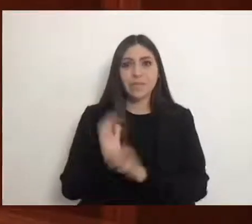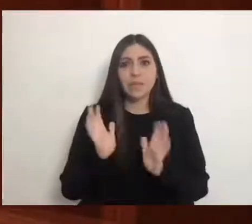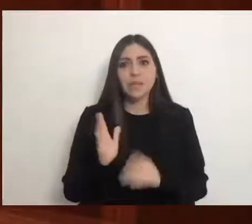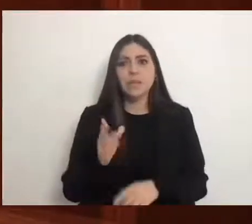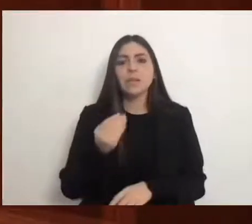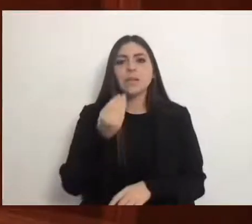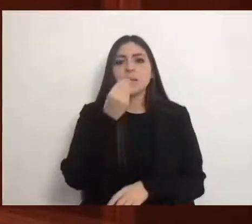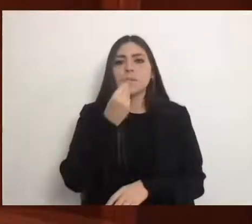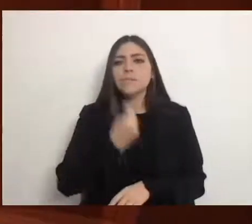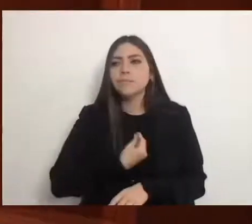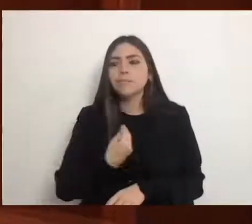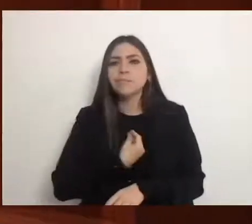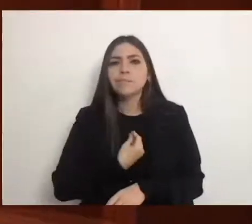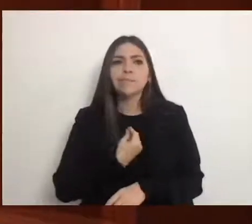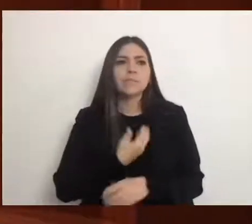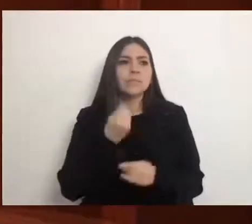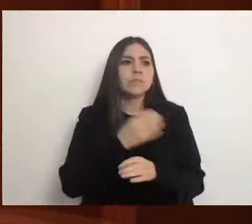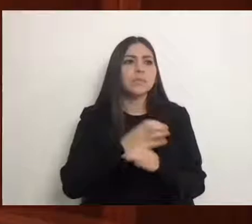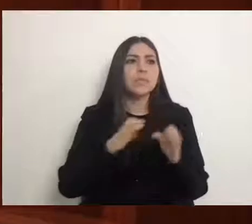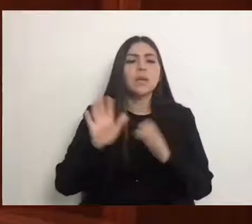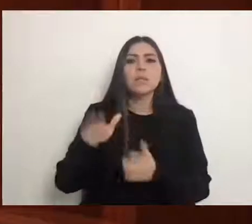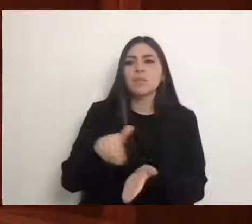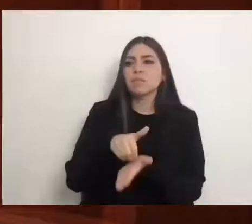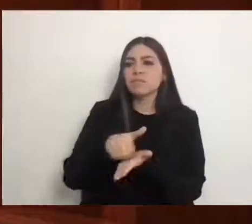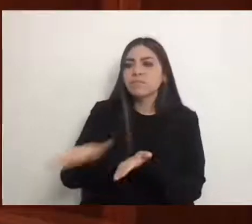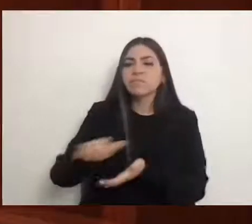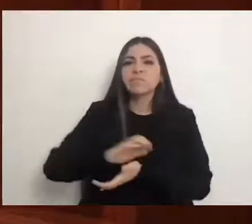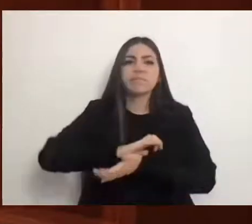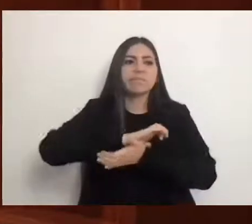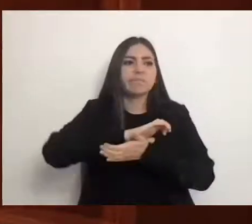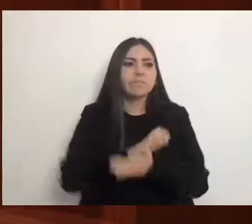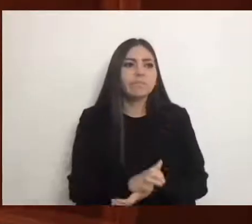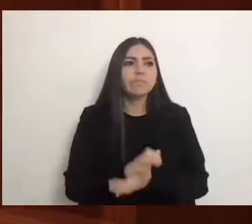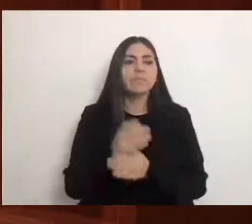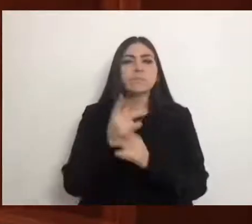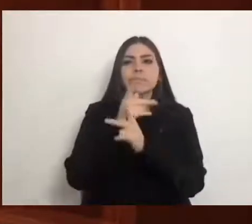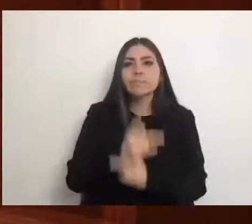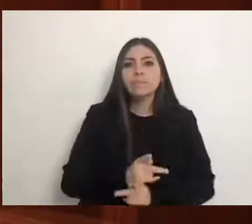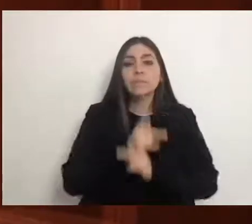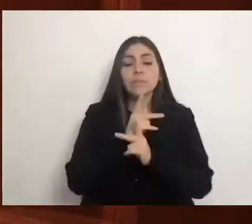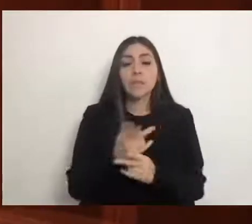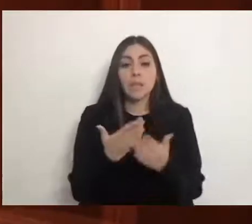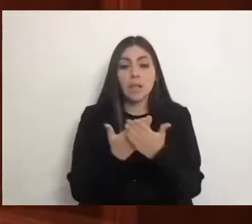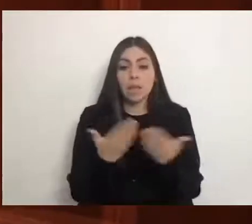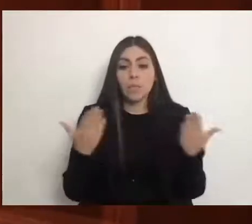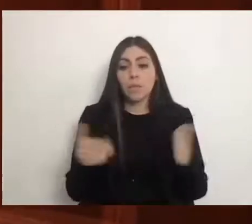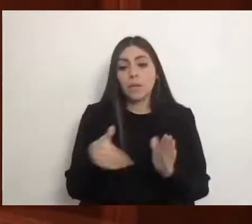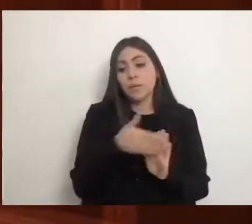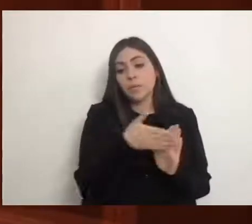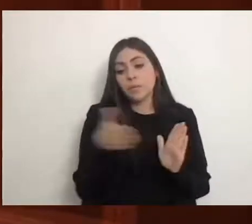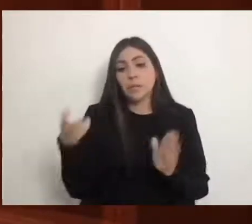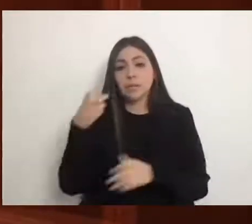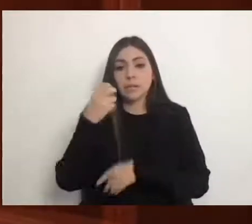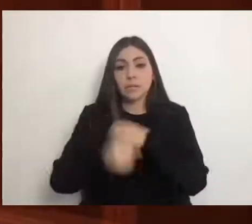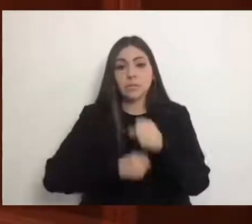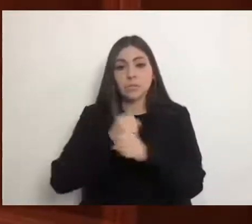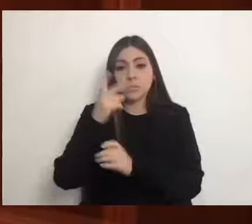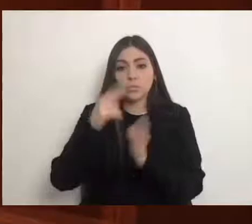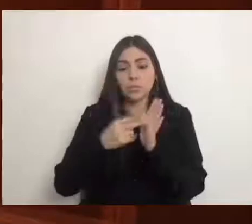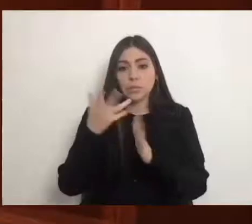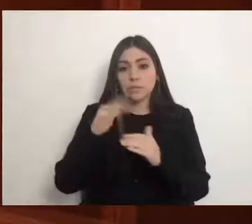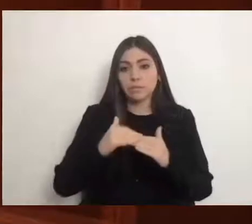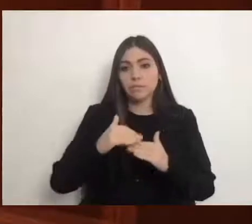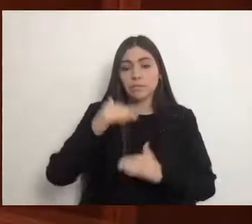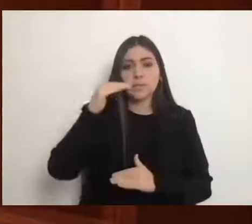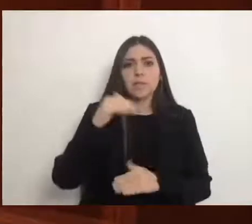exclusión, intolerancia y discriminación. Hoy, en pleno siglo XXI, la sociedad sigue formulando